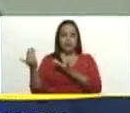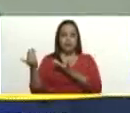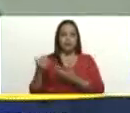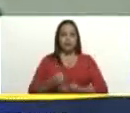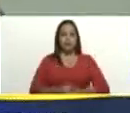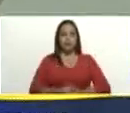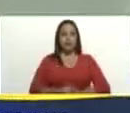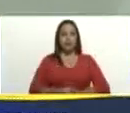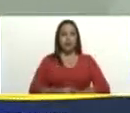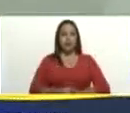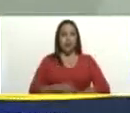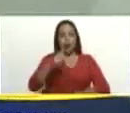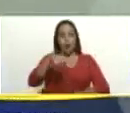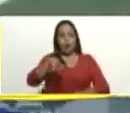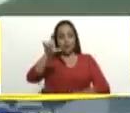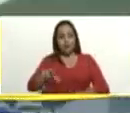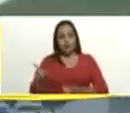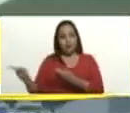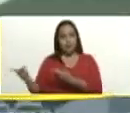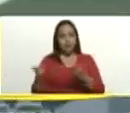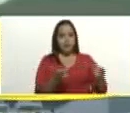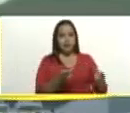hoy en calidad de invitado.